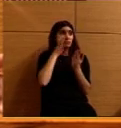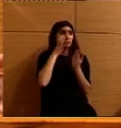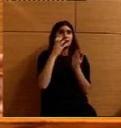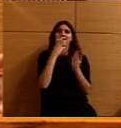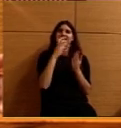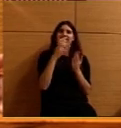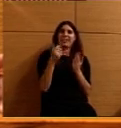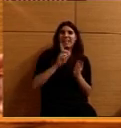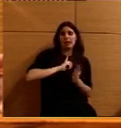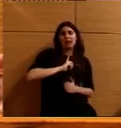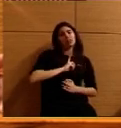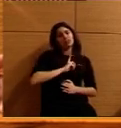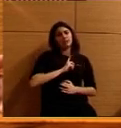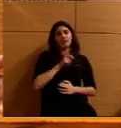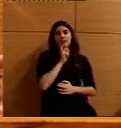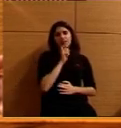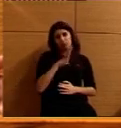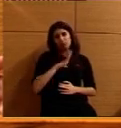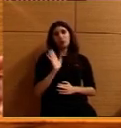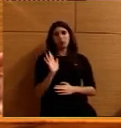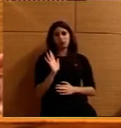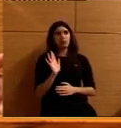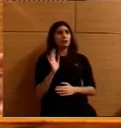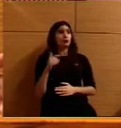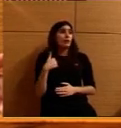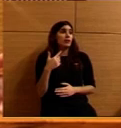queja conmigo con todo esto es complicado. Entonces,